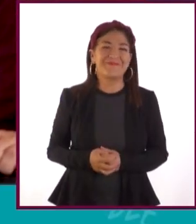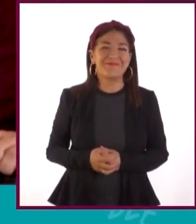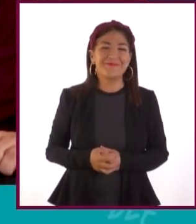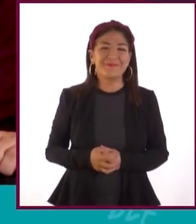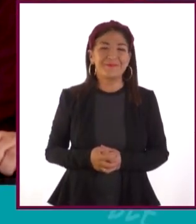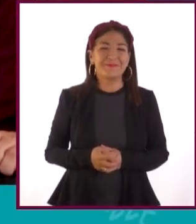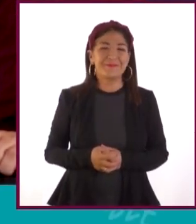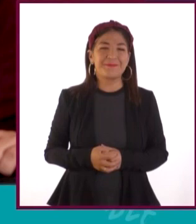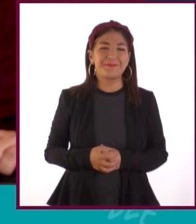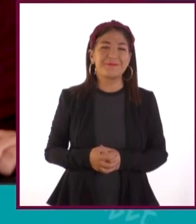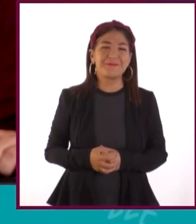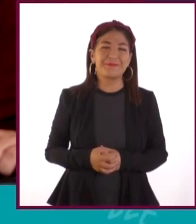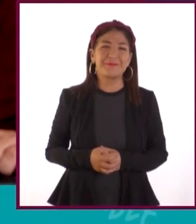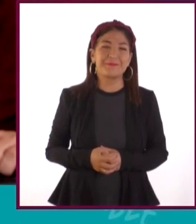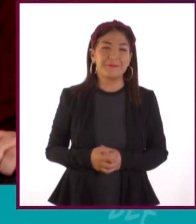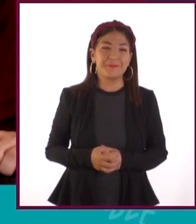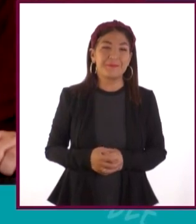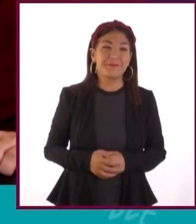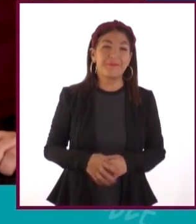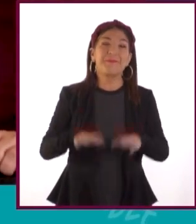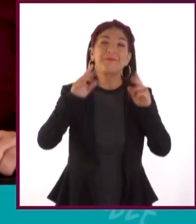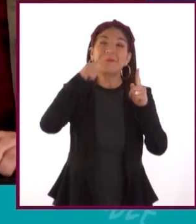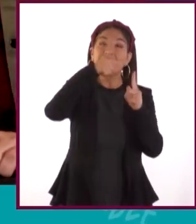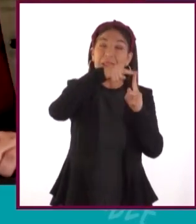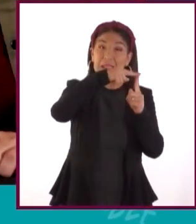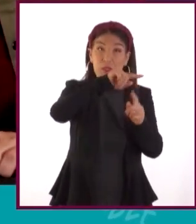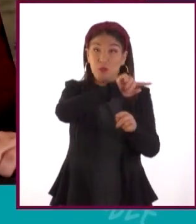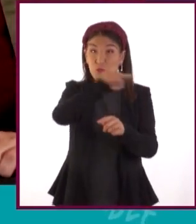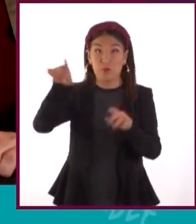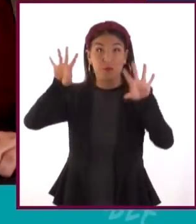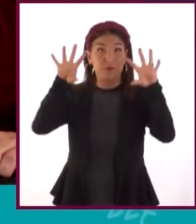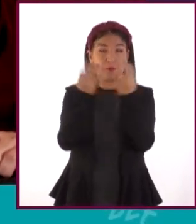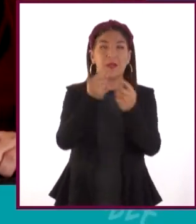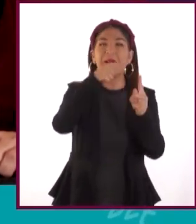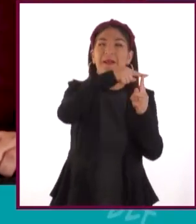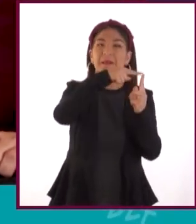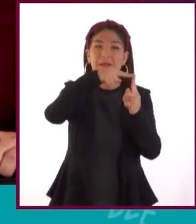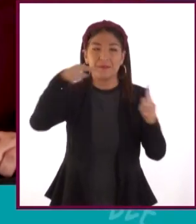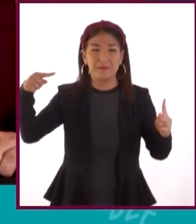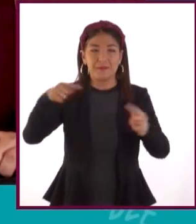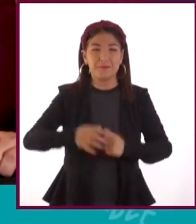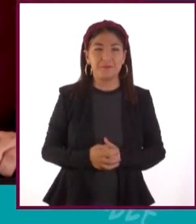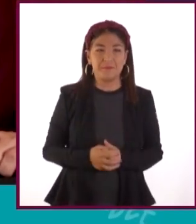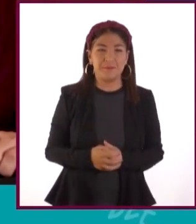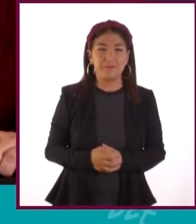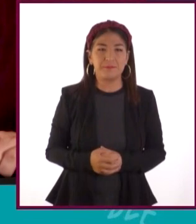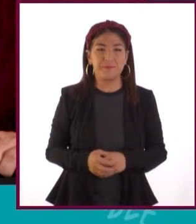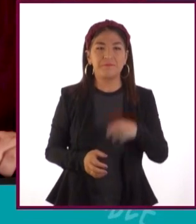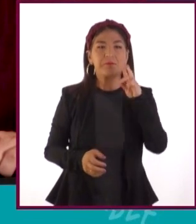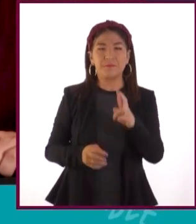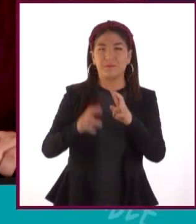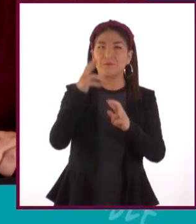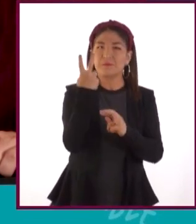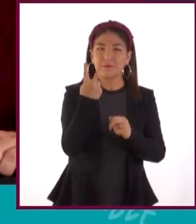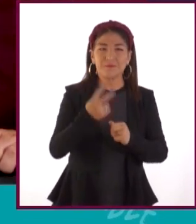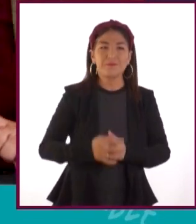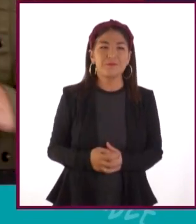5.972 por 10 a la 24. Por 120. por mi